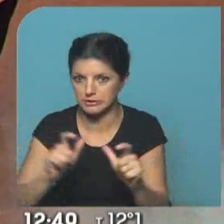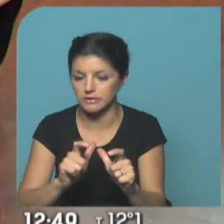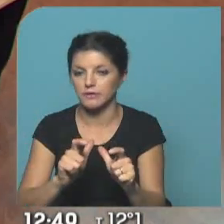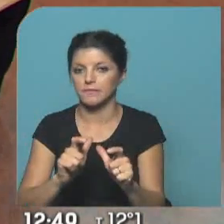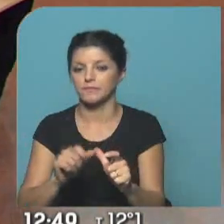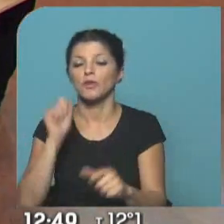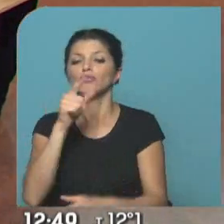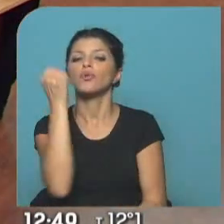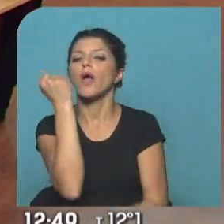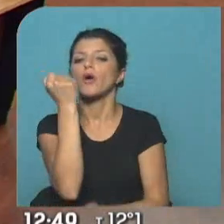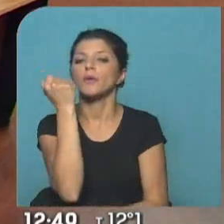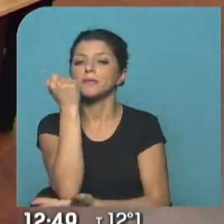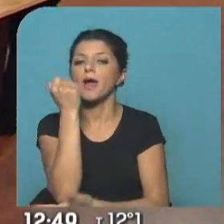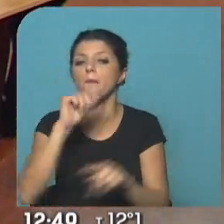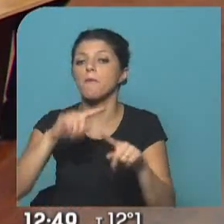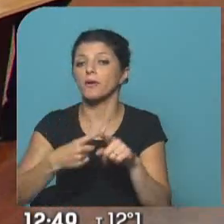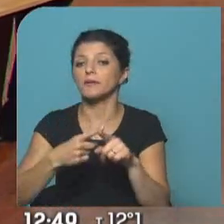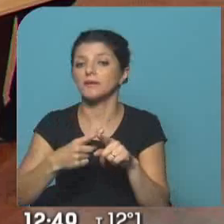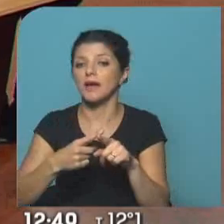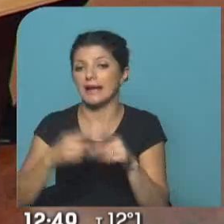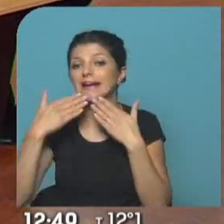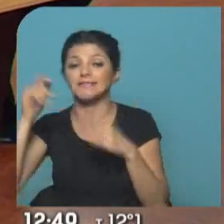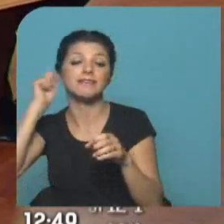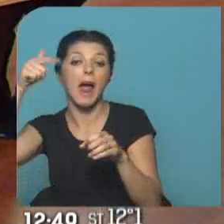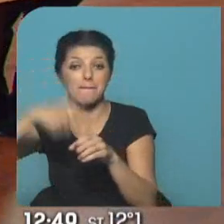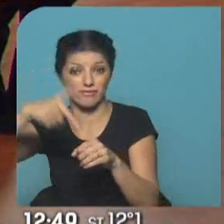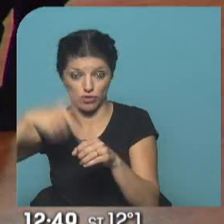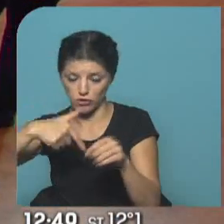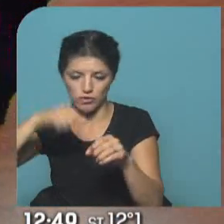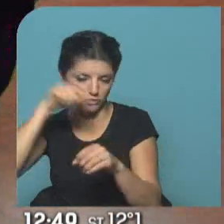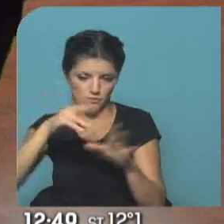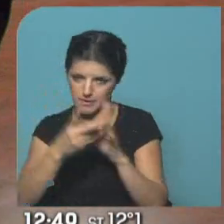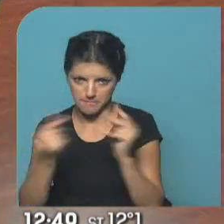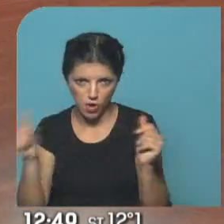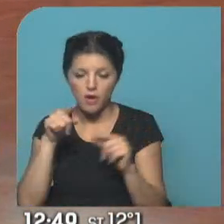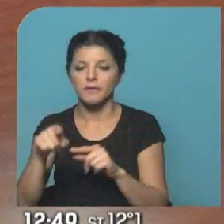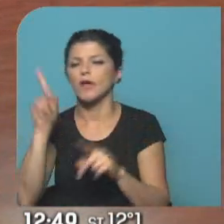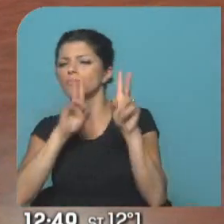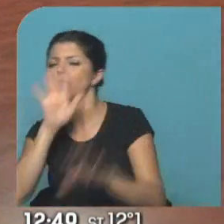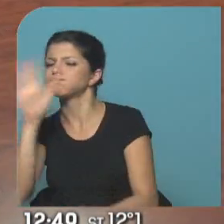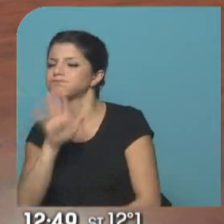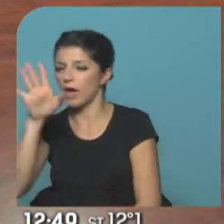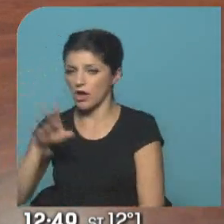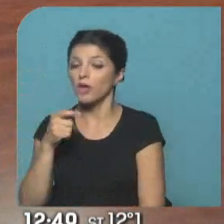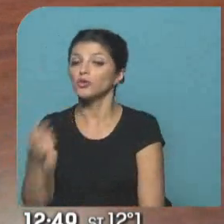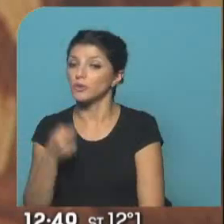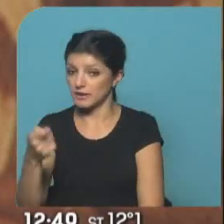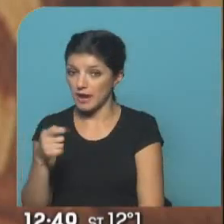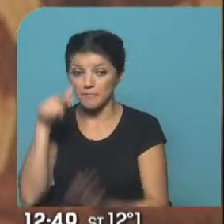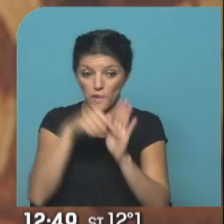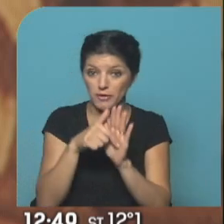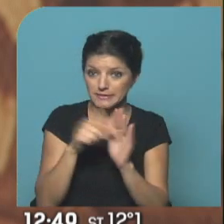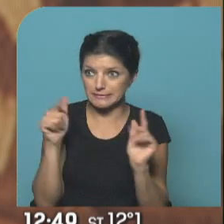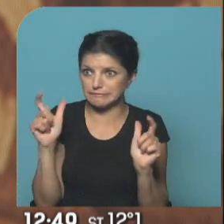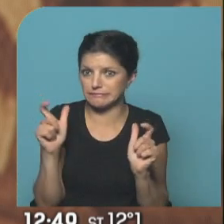especie de economía política que había generado alrededor del petróleo, que vendía petróleo, se sospechaba Turquía, etcétera. Todo eso está muy acorralado militarmente. Ahora,